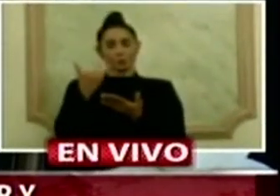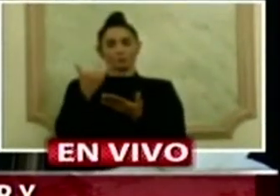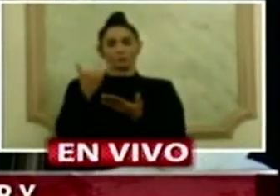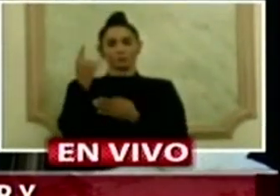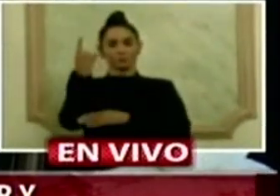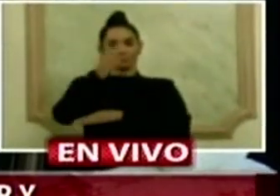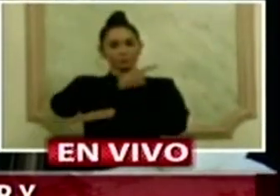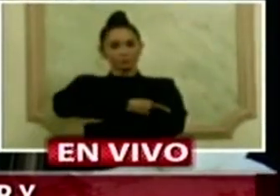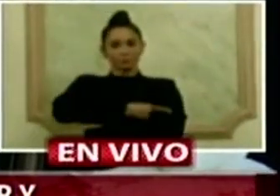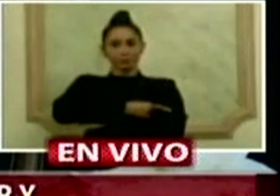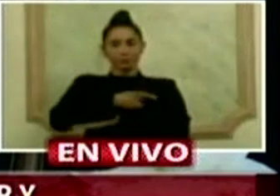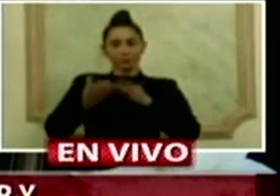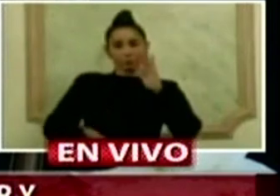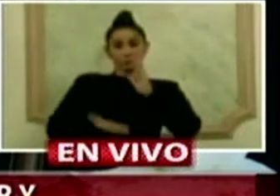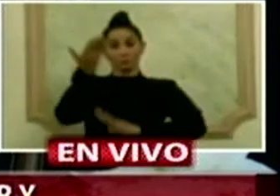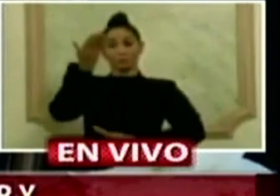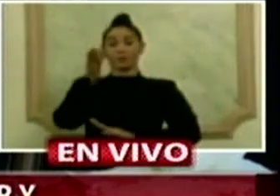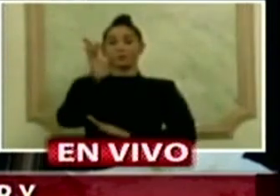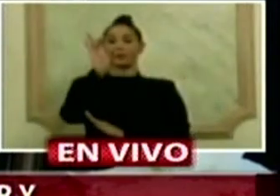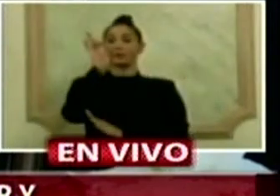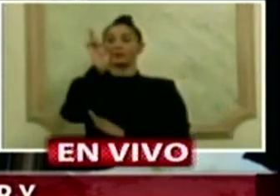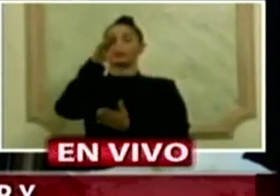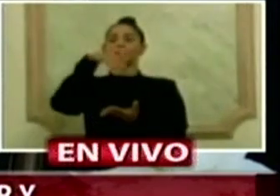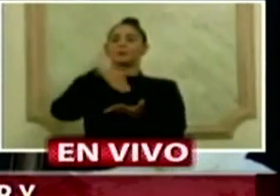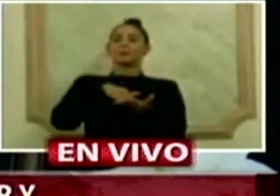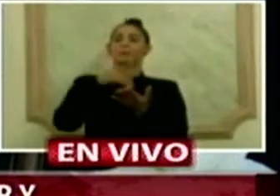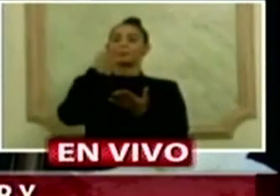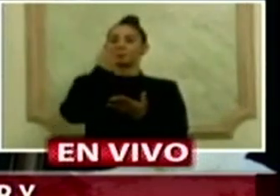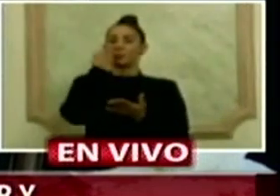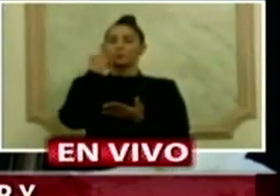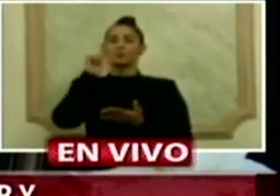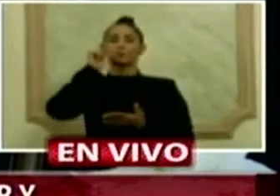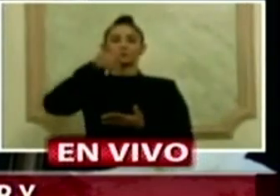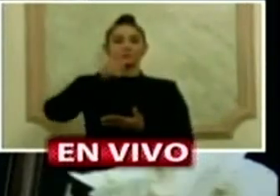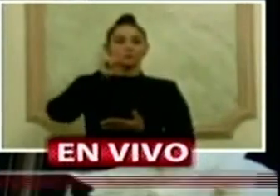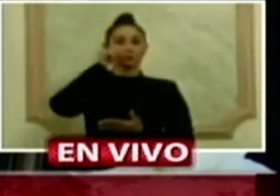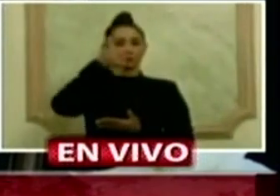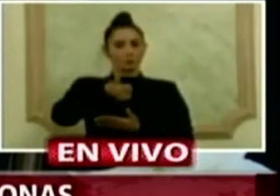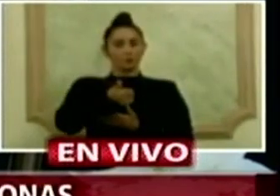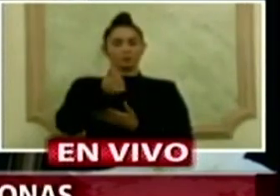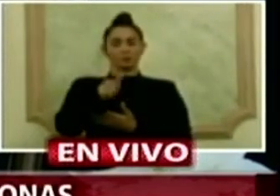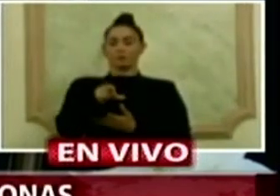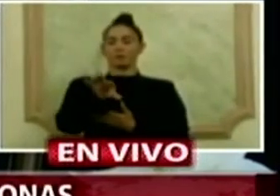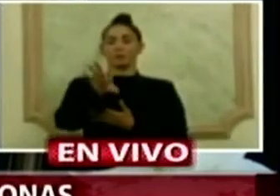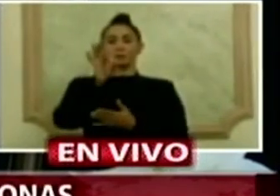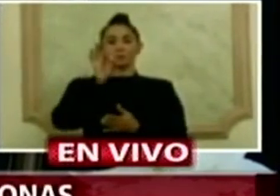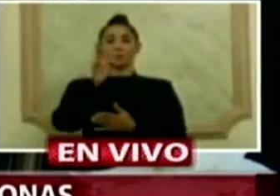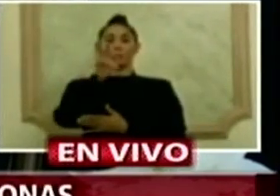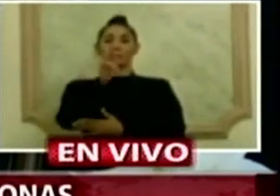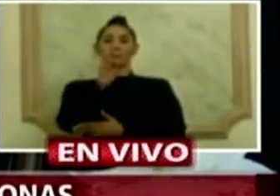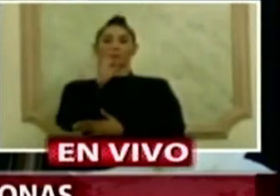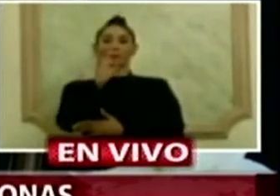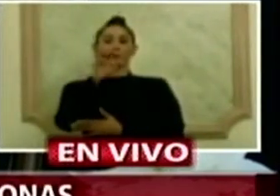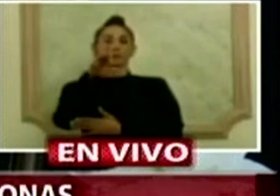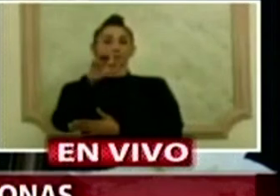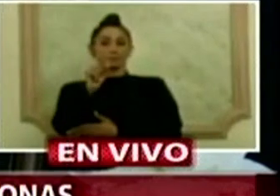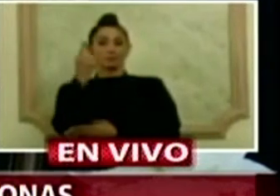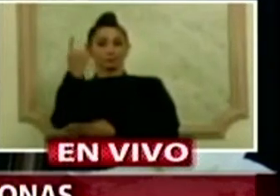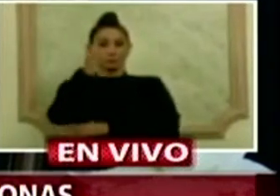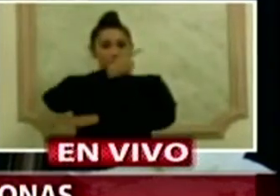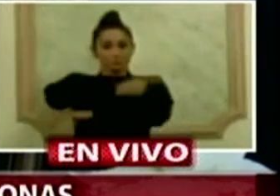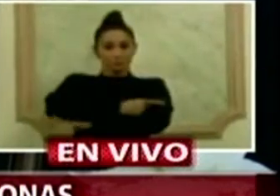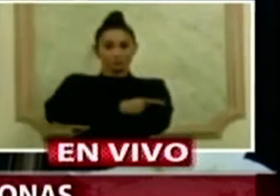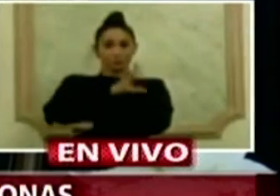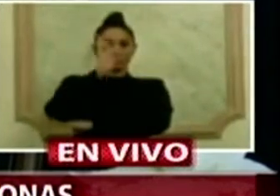a más de 7.000 pruebas diarias con relación a la toma de muestras PCR por día y